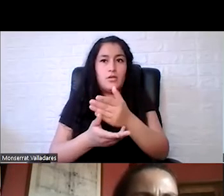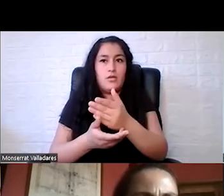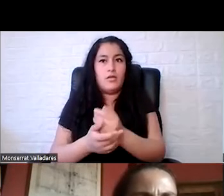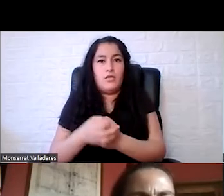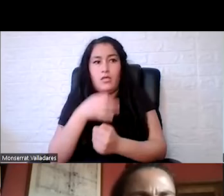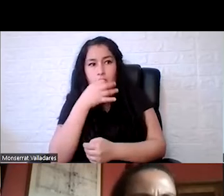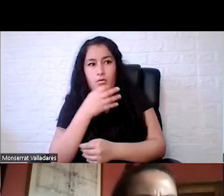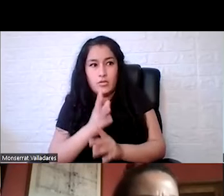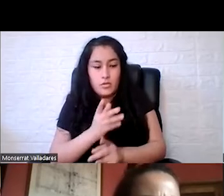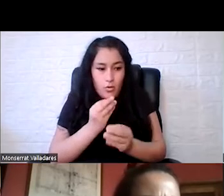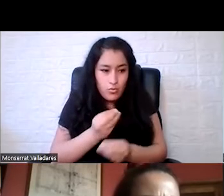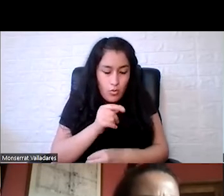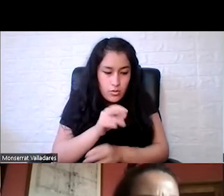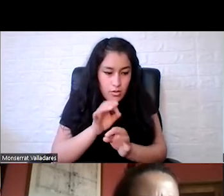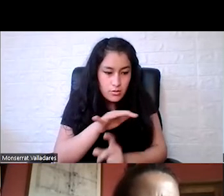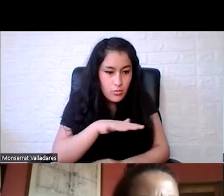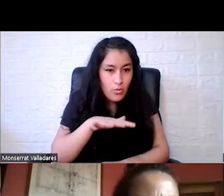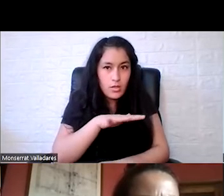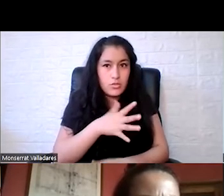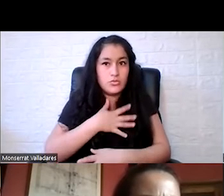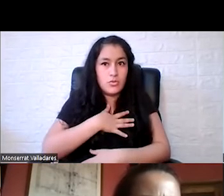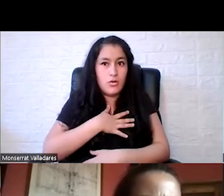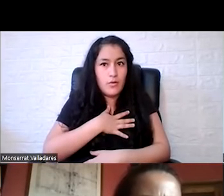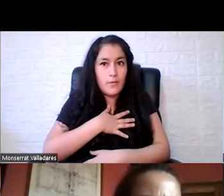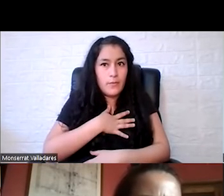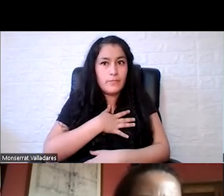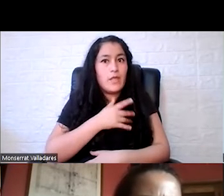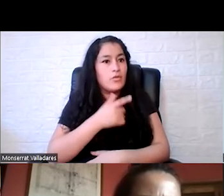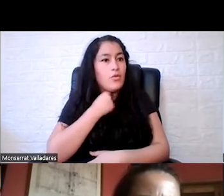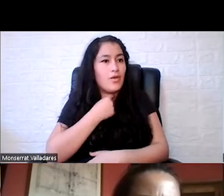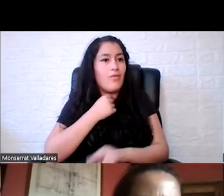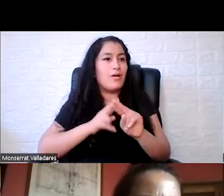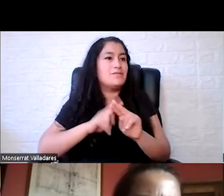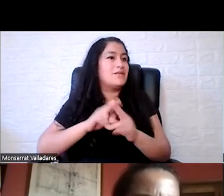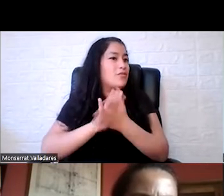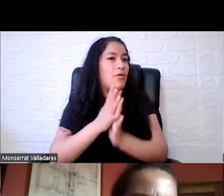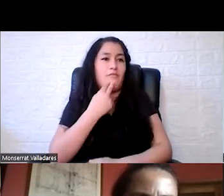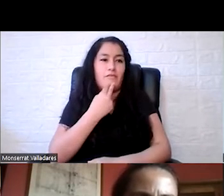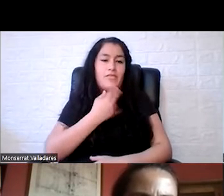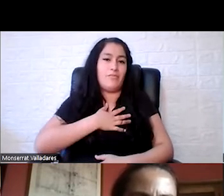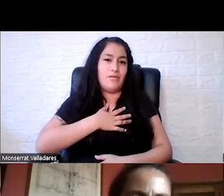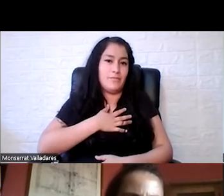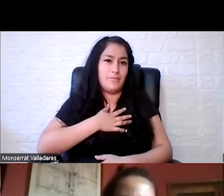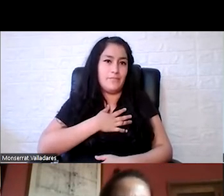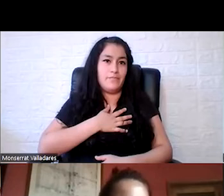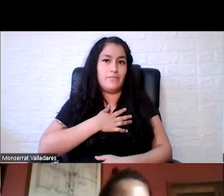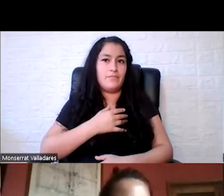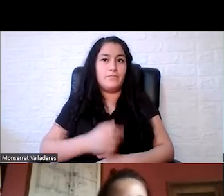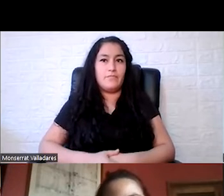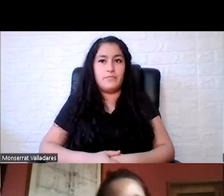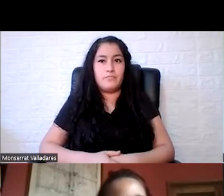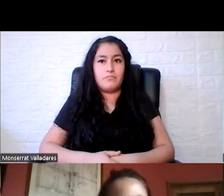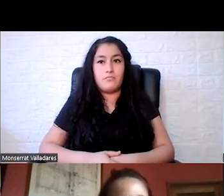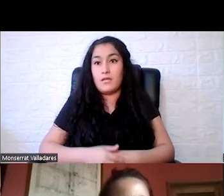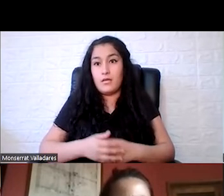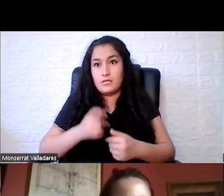Y me dijo, ¿y cuando pasó todo eso? Yo me dije, esto es lo que quiero hacer para el resto de mi vida. Y la ha